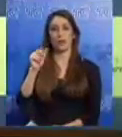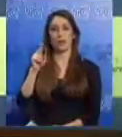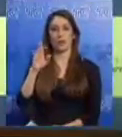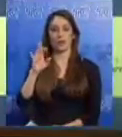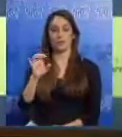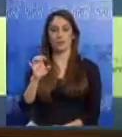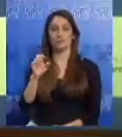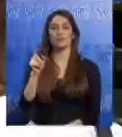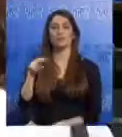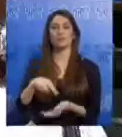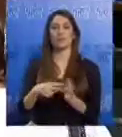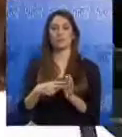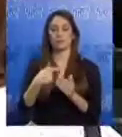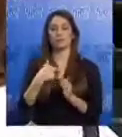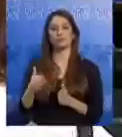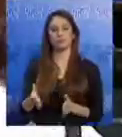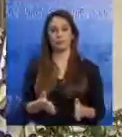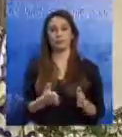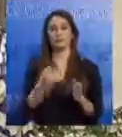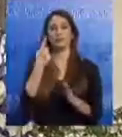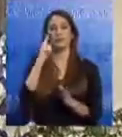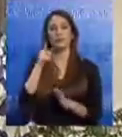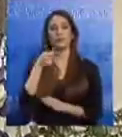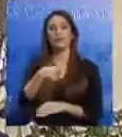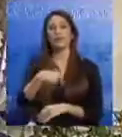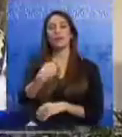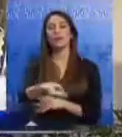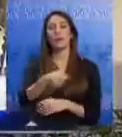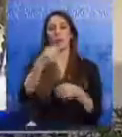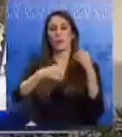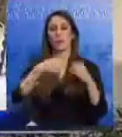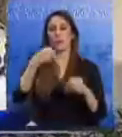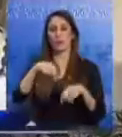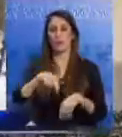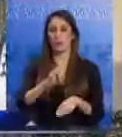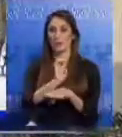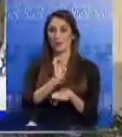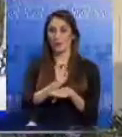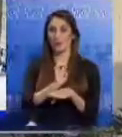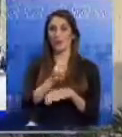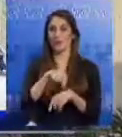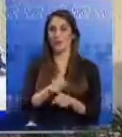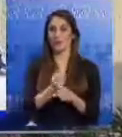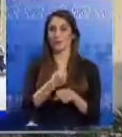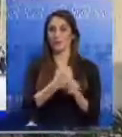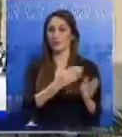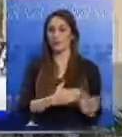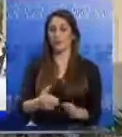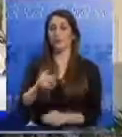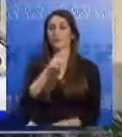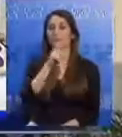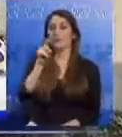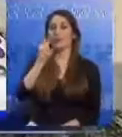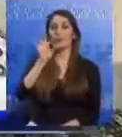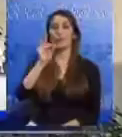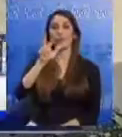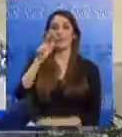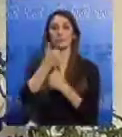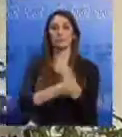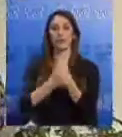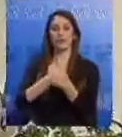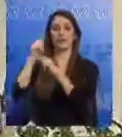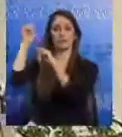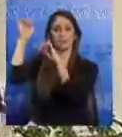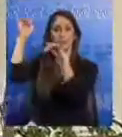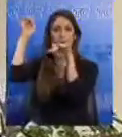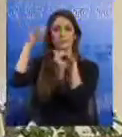del camino que nosotros llamamos Rumbo a Hábitat hacia la conferencia, que en Ecuador será sede, pero que en realidad será de los 193 países que conforman las